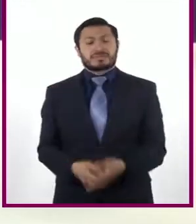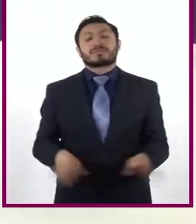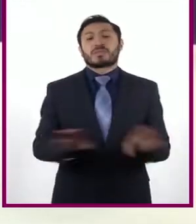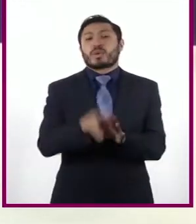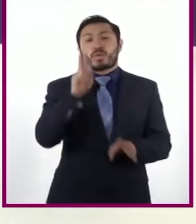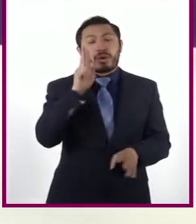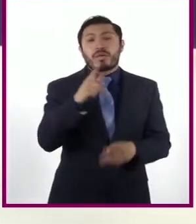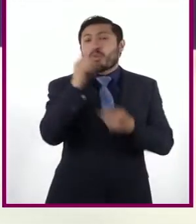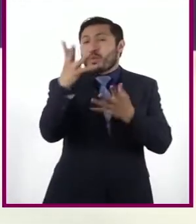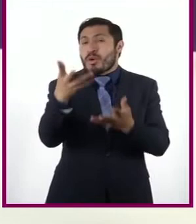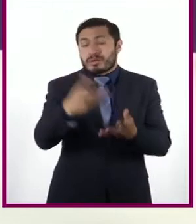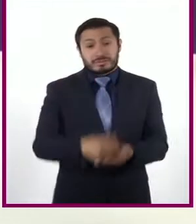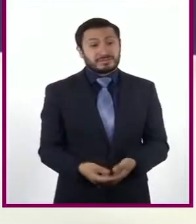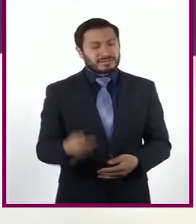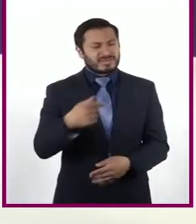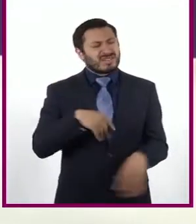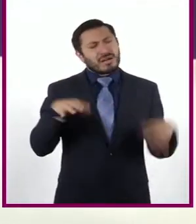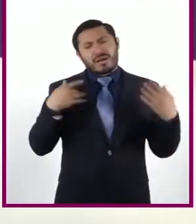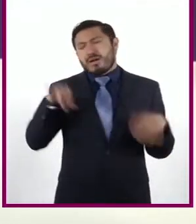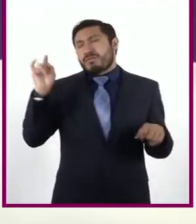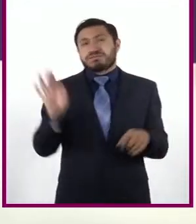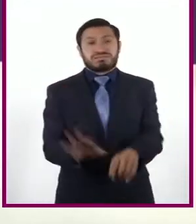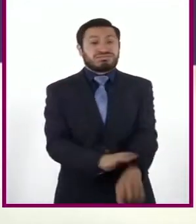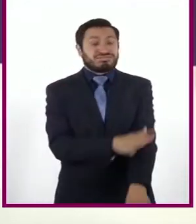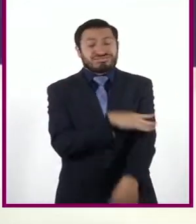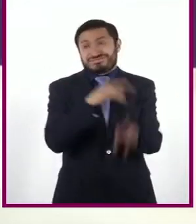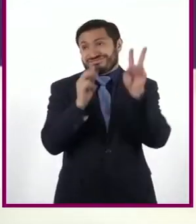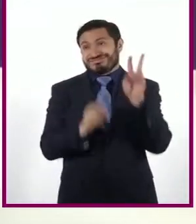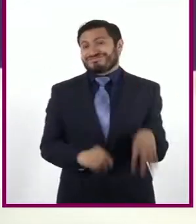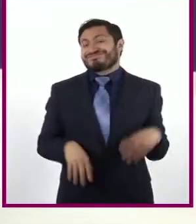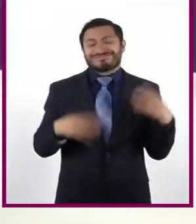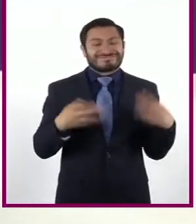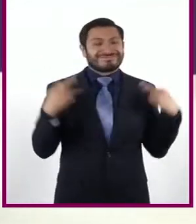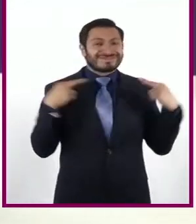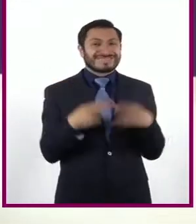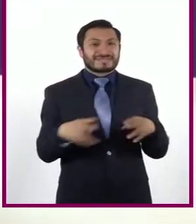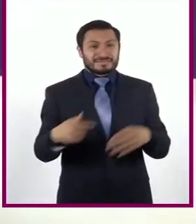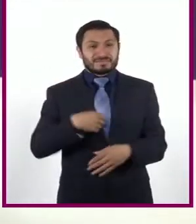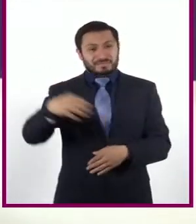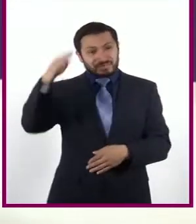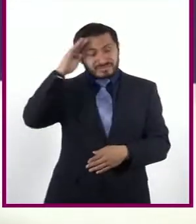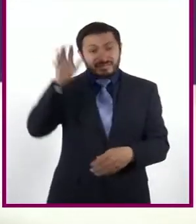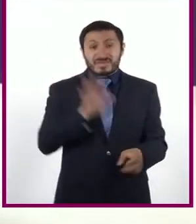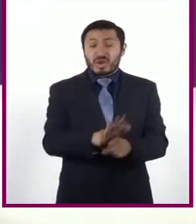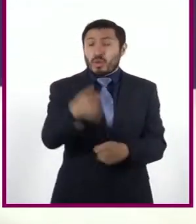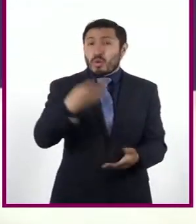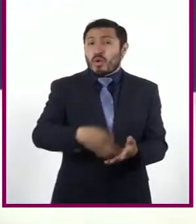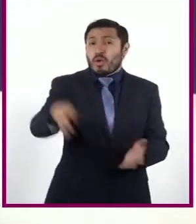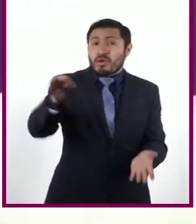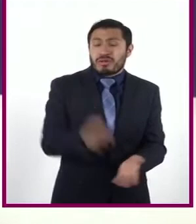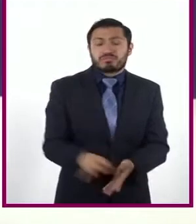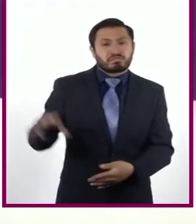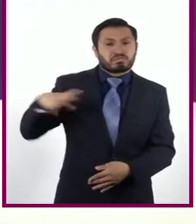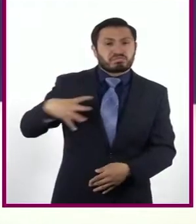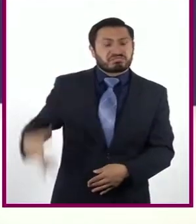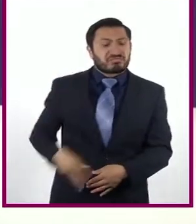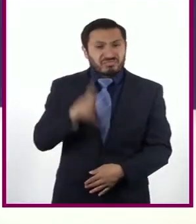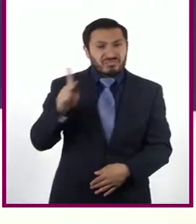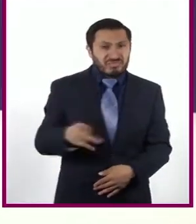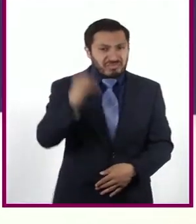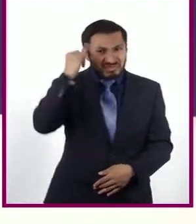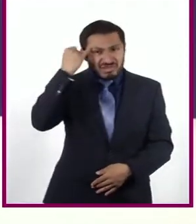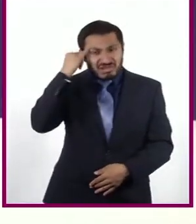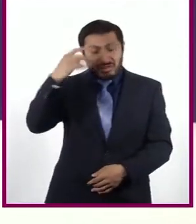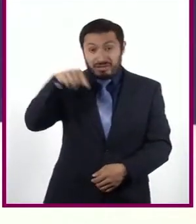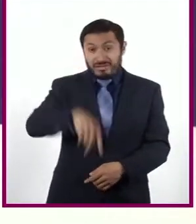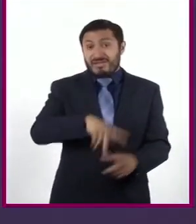Me generó una profunda emoción, maestra. Me hizo pensar en la valentía y el orgullo de los pueblos indígenas de